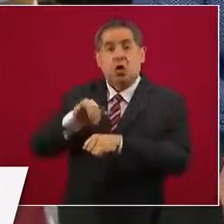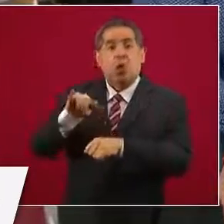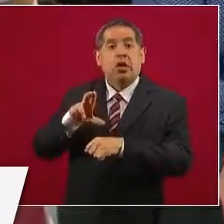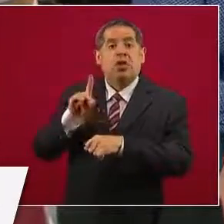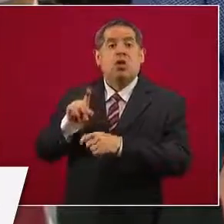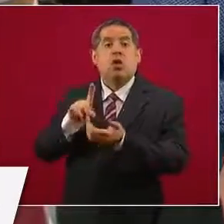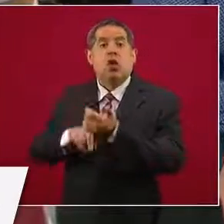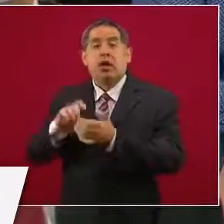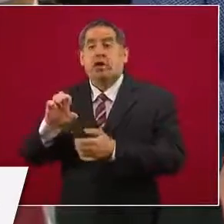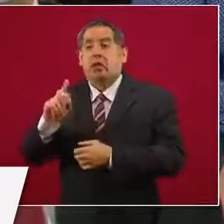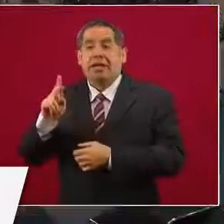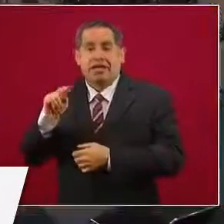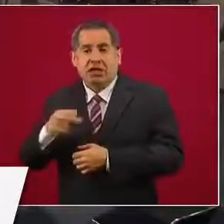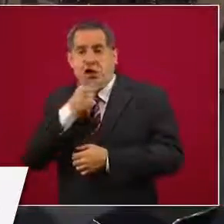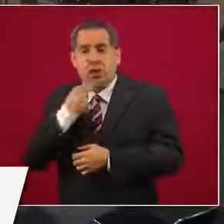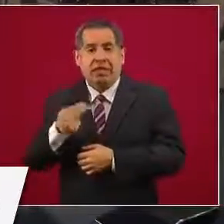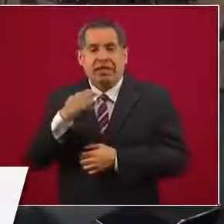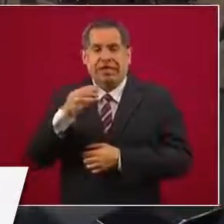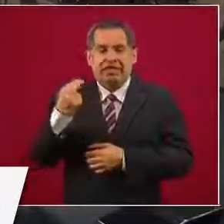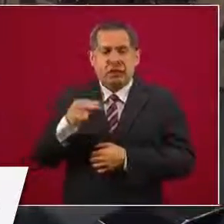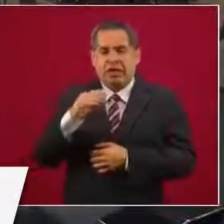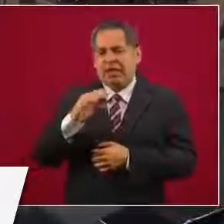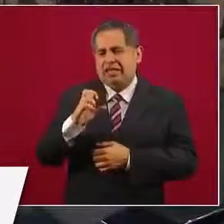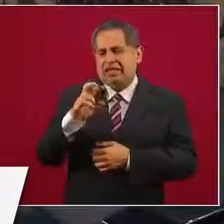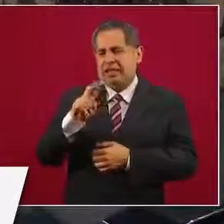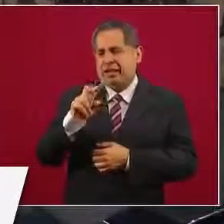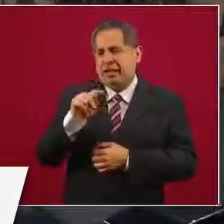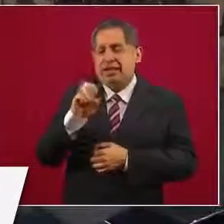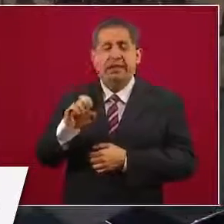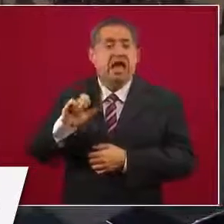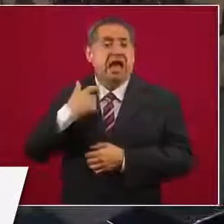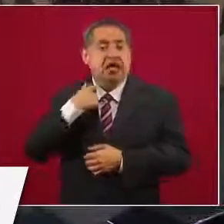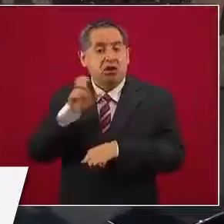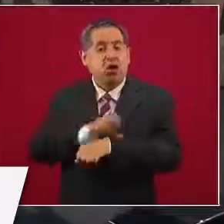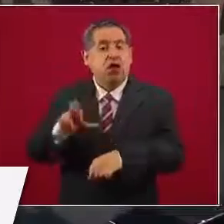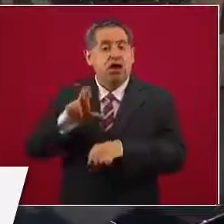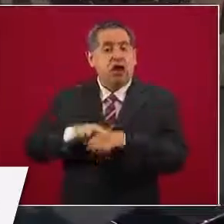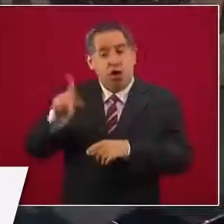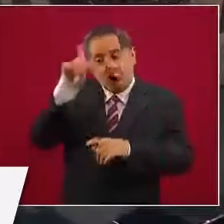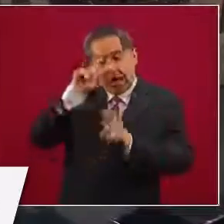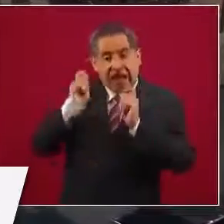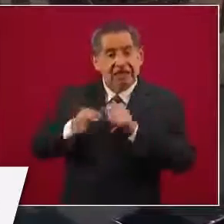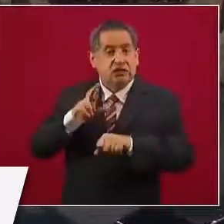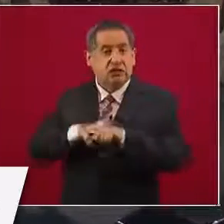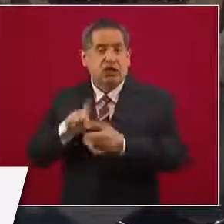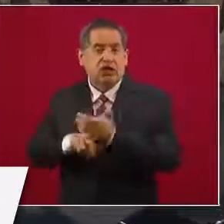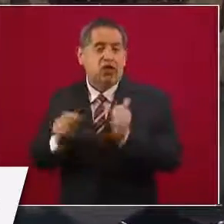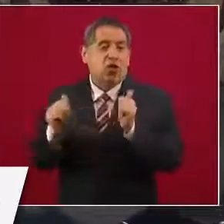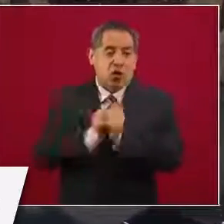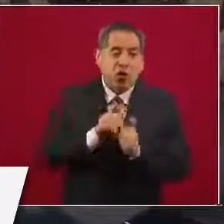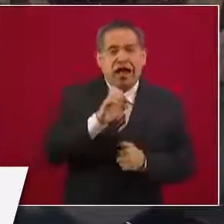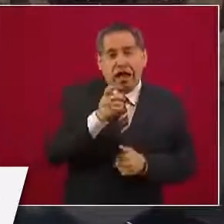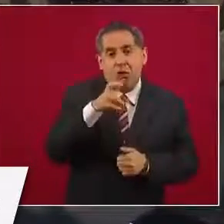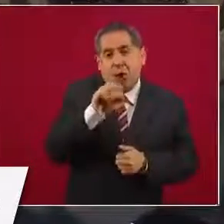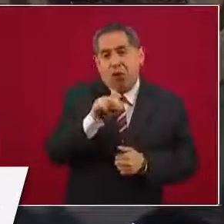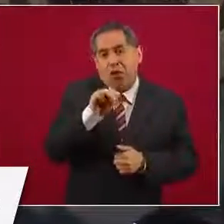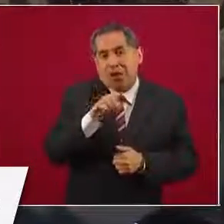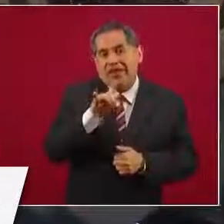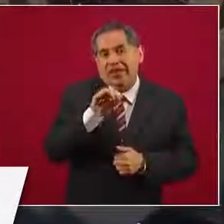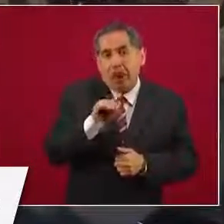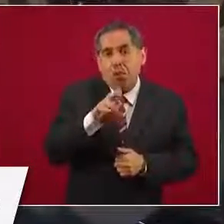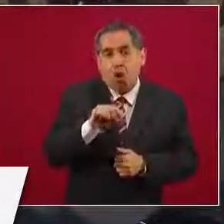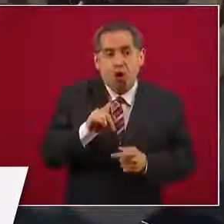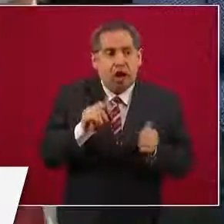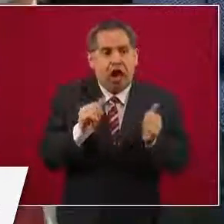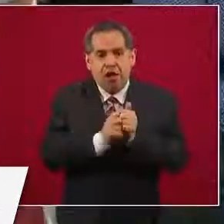Humberto Castillejo Cervantes, ex coordinador de asesores de Eduardo Medina Mora en la PGR, y al llegar